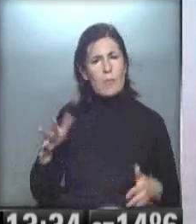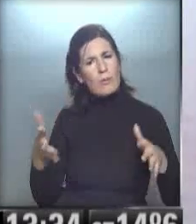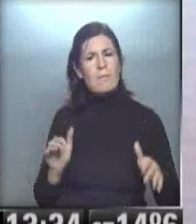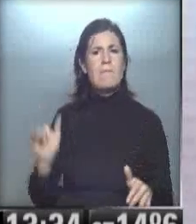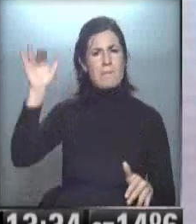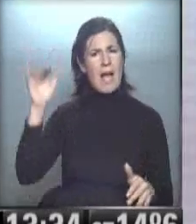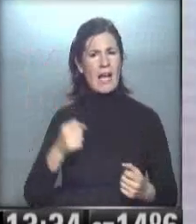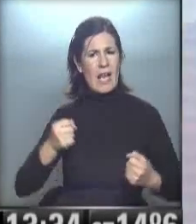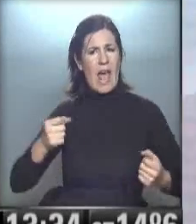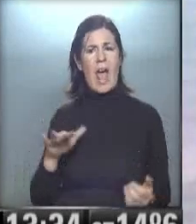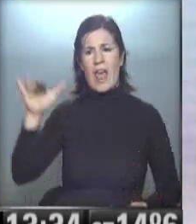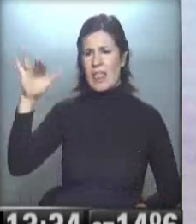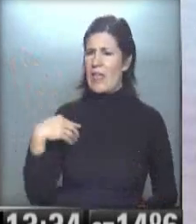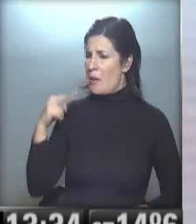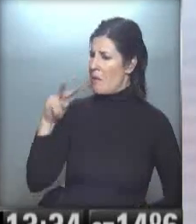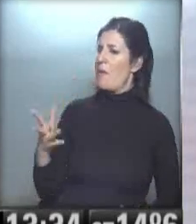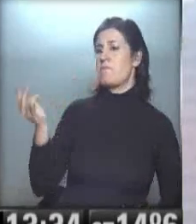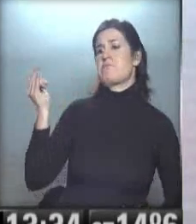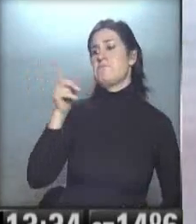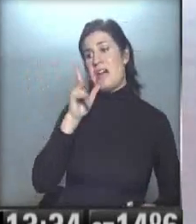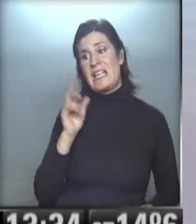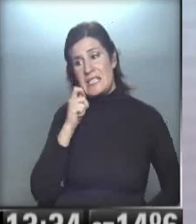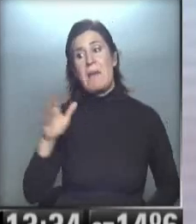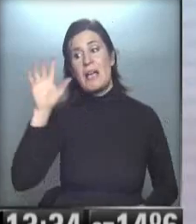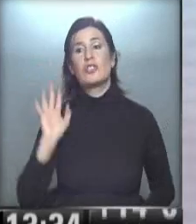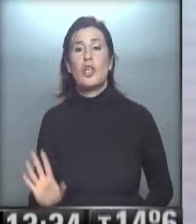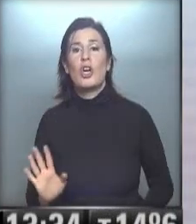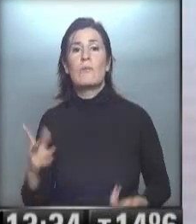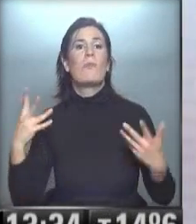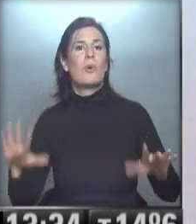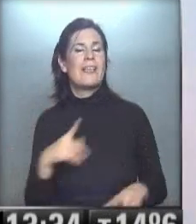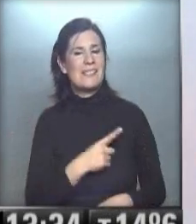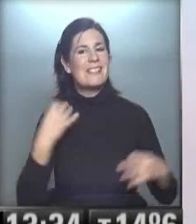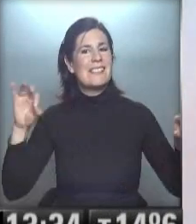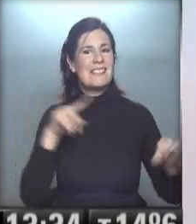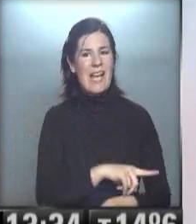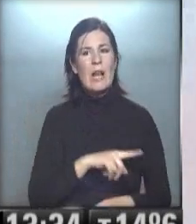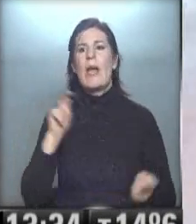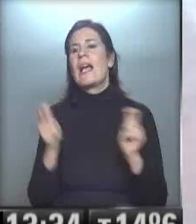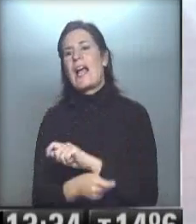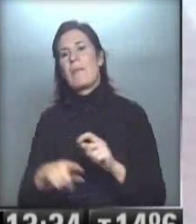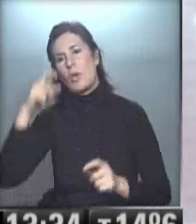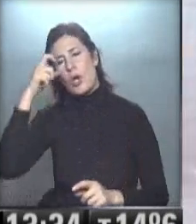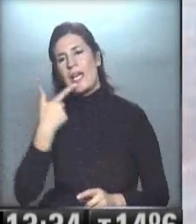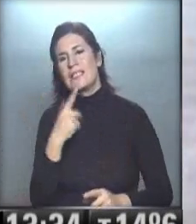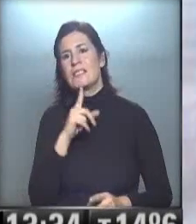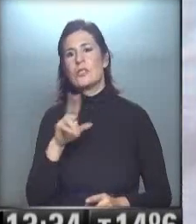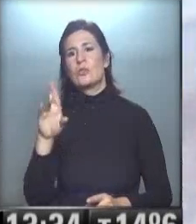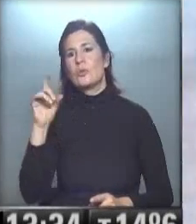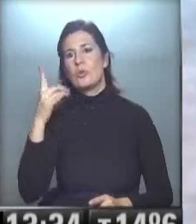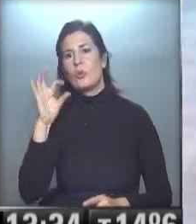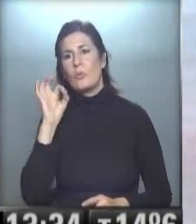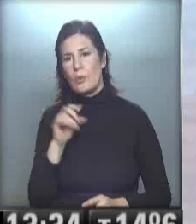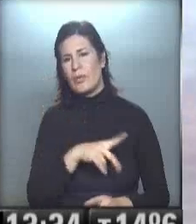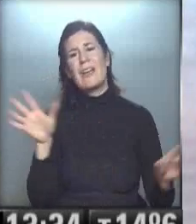distinto, muy distinto al de una persona de 12 años, tal vez esto podría ser un estupro, una especie de error, de confusión